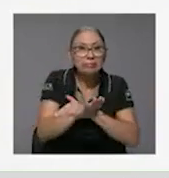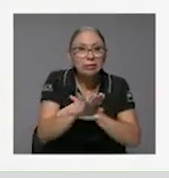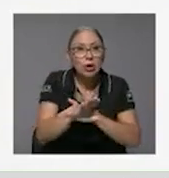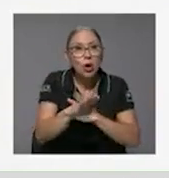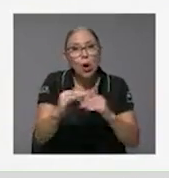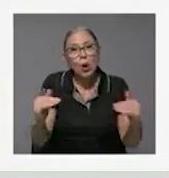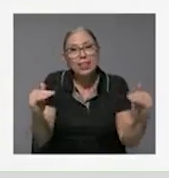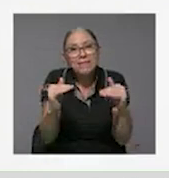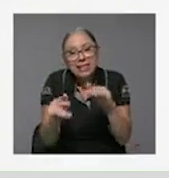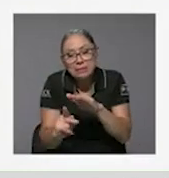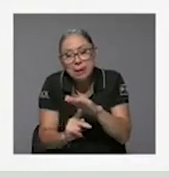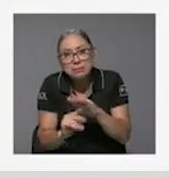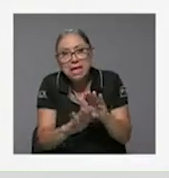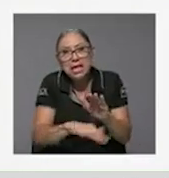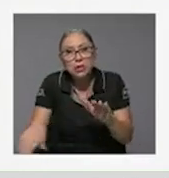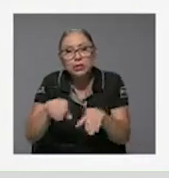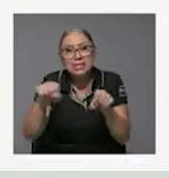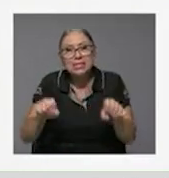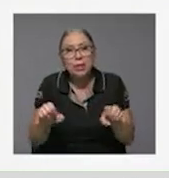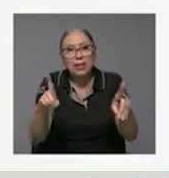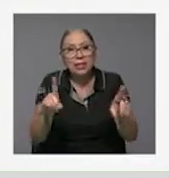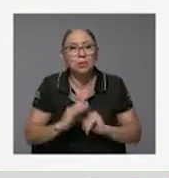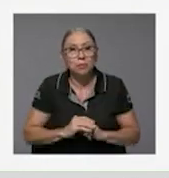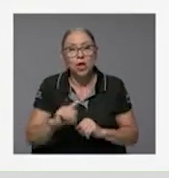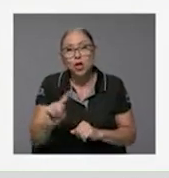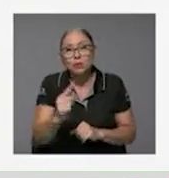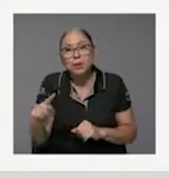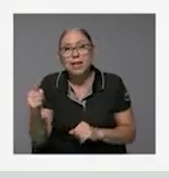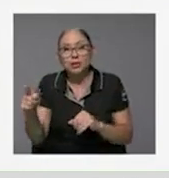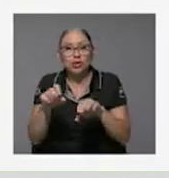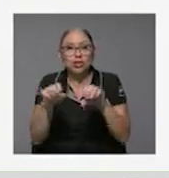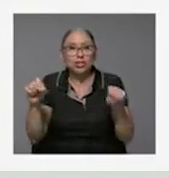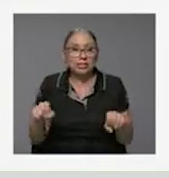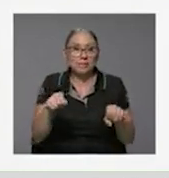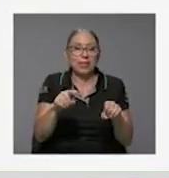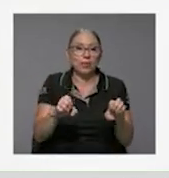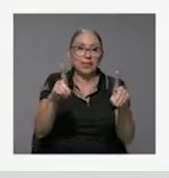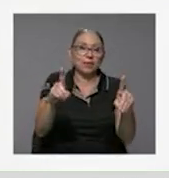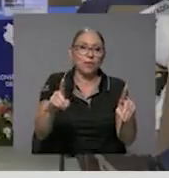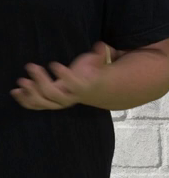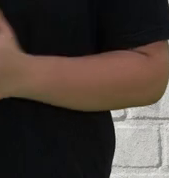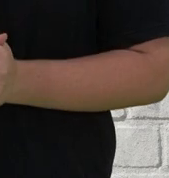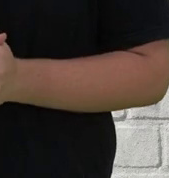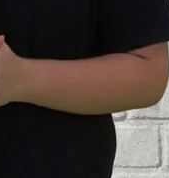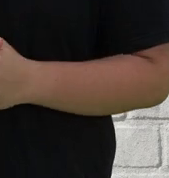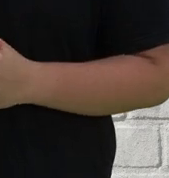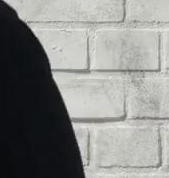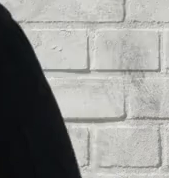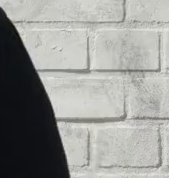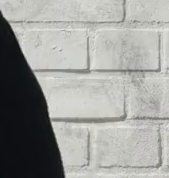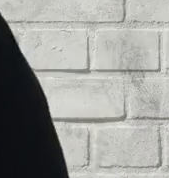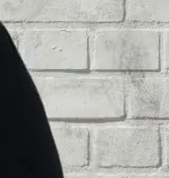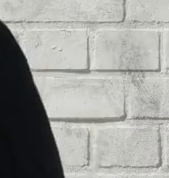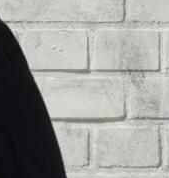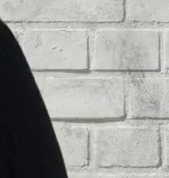pequeños del sistema educativo los primeros niveles del sistema educativo el principio de precaución Qué se puede hacer al respecto